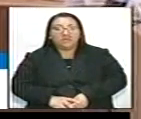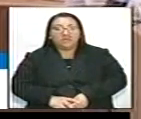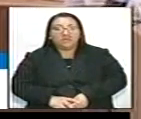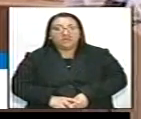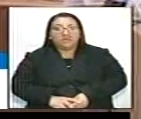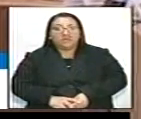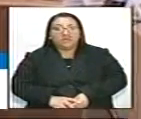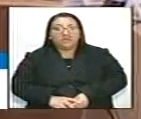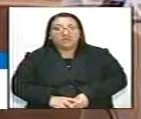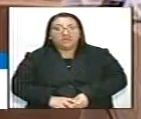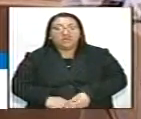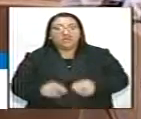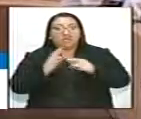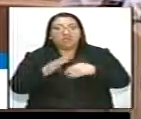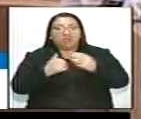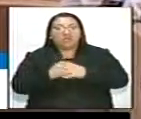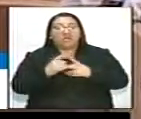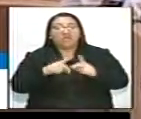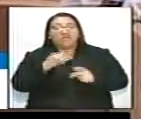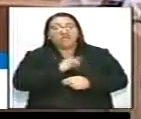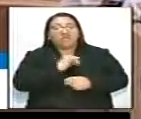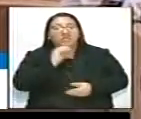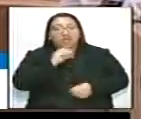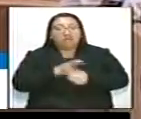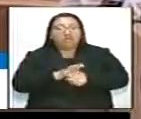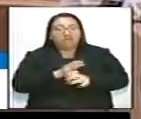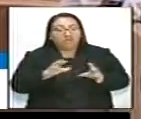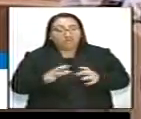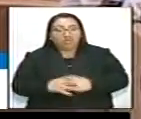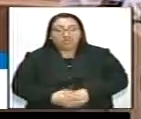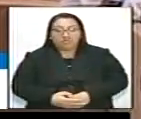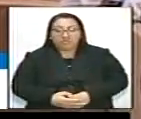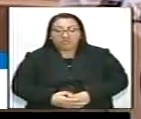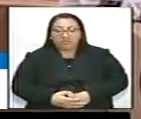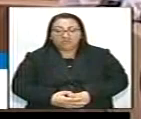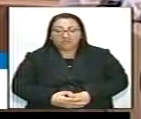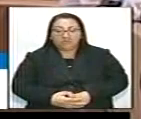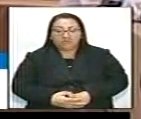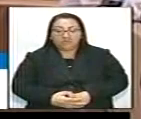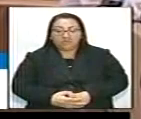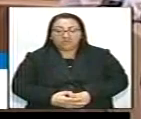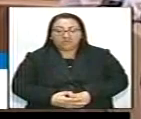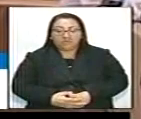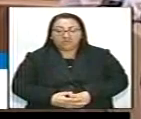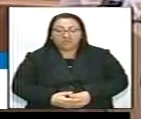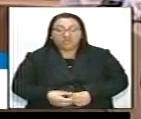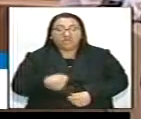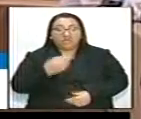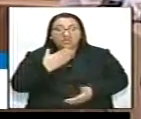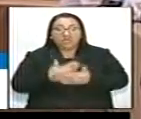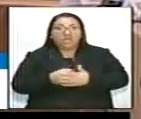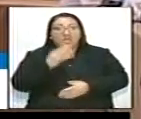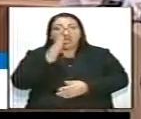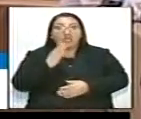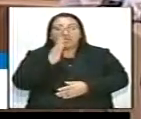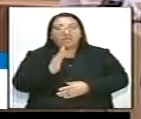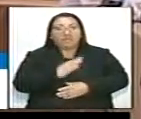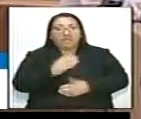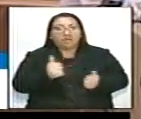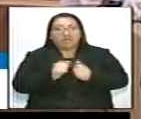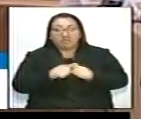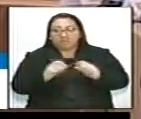e institucionalidad a las que estamos comprometidos. Muchas gracias y que Dios nos bendiga y nos acompañe en esta